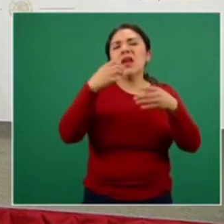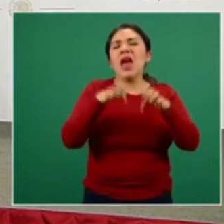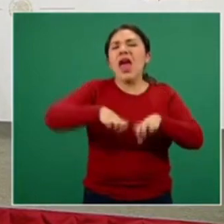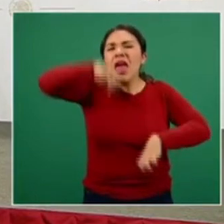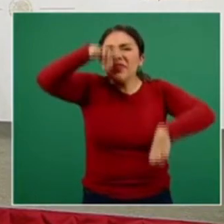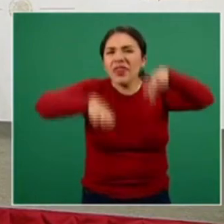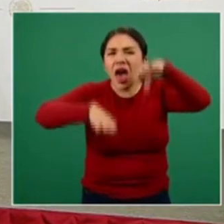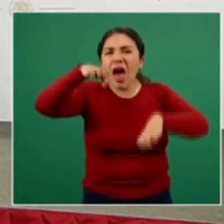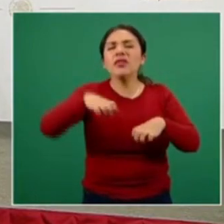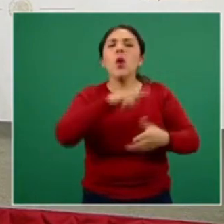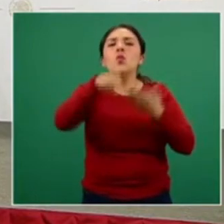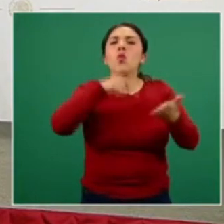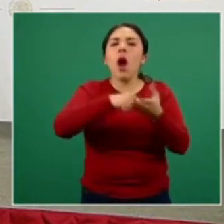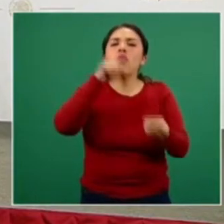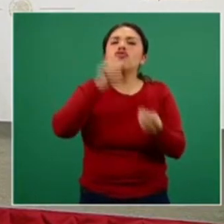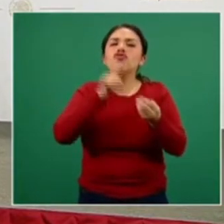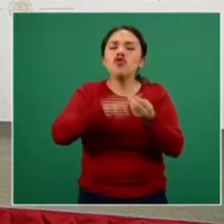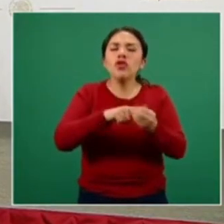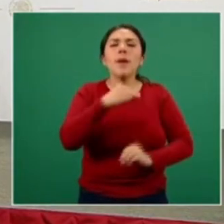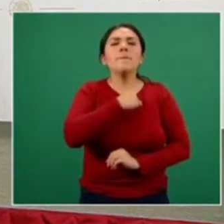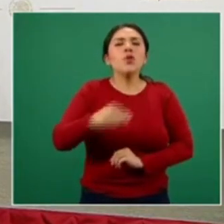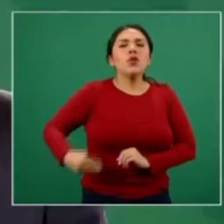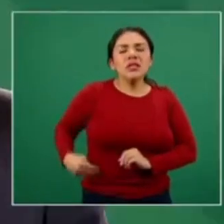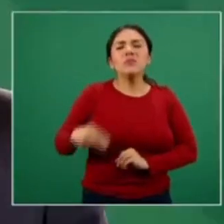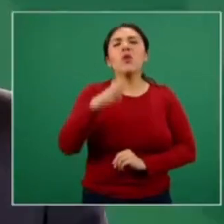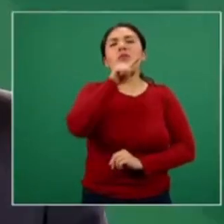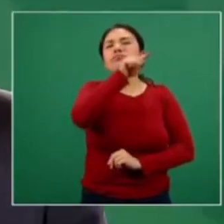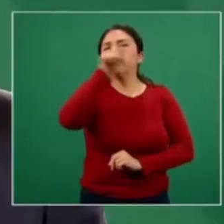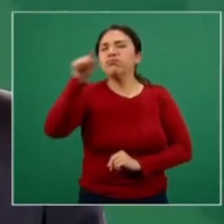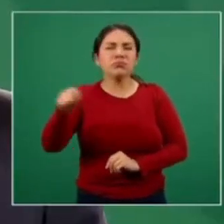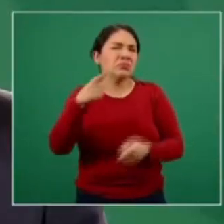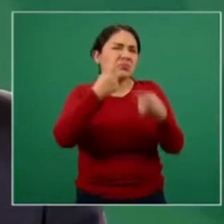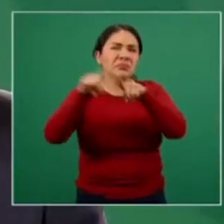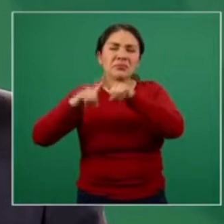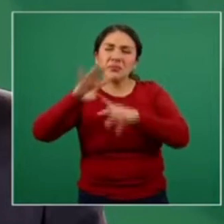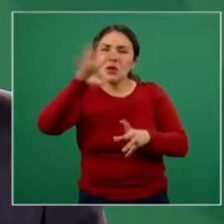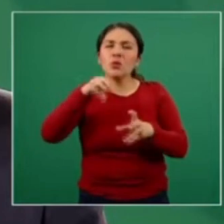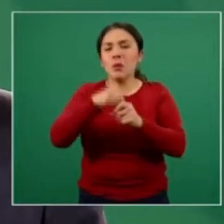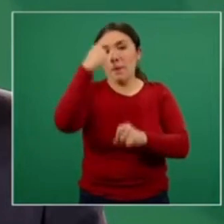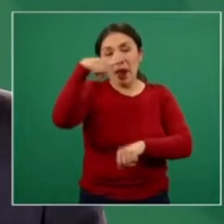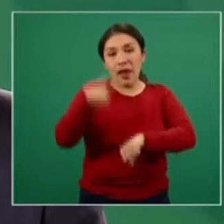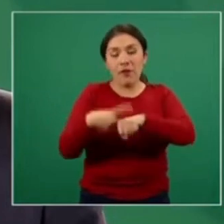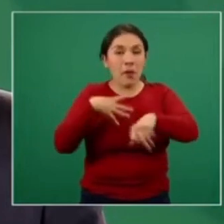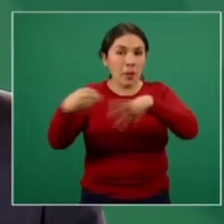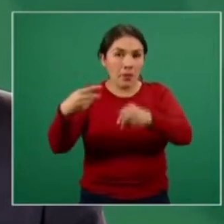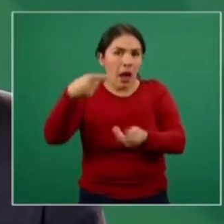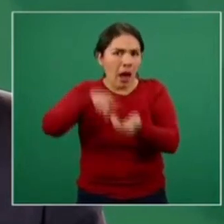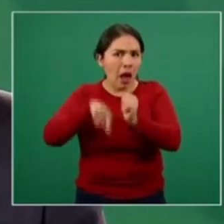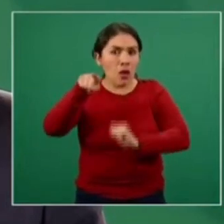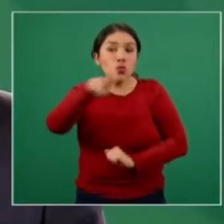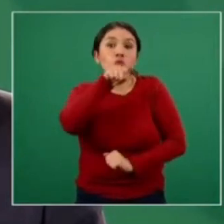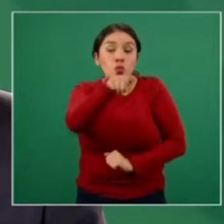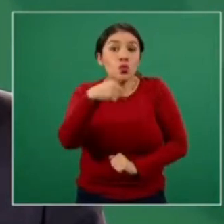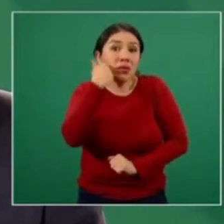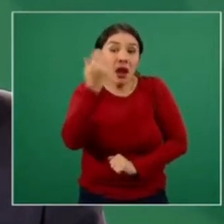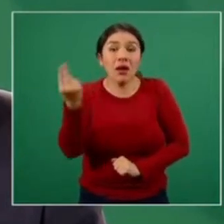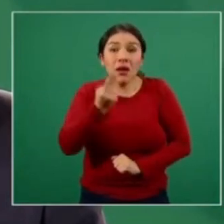edad, distribución municipal, etcétera, de la epidemia. Por favor, si usted